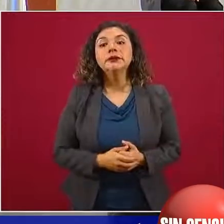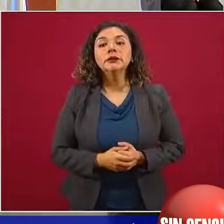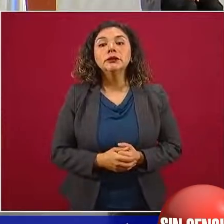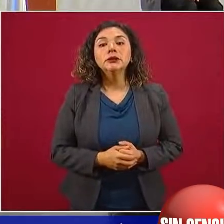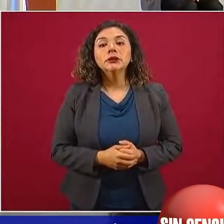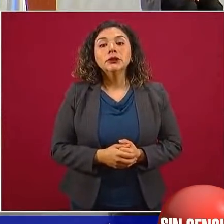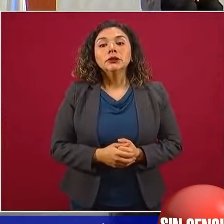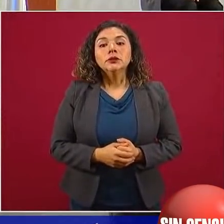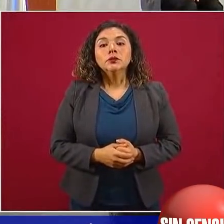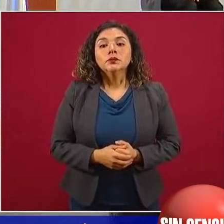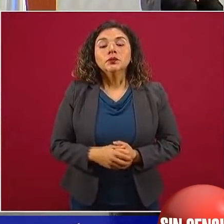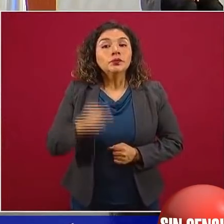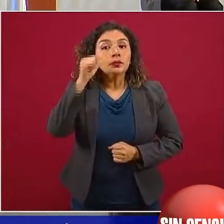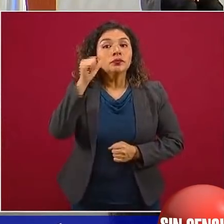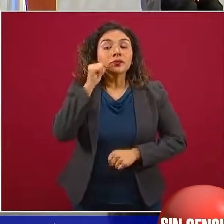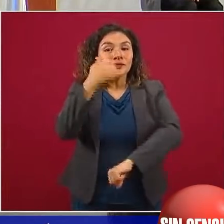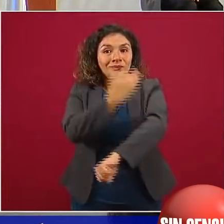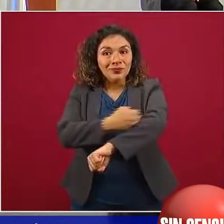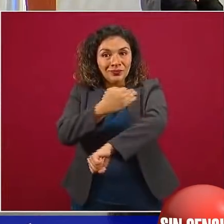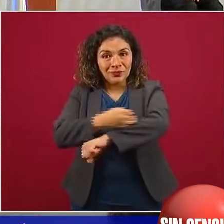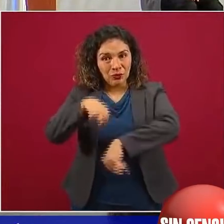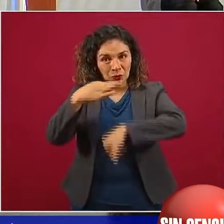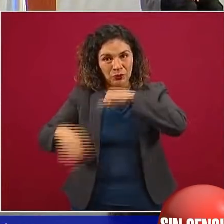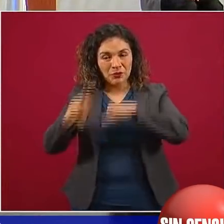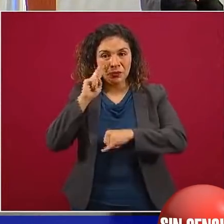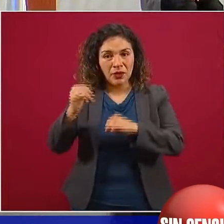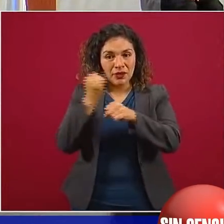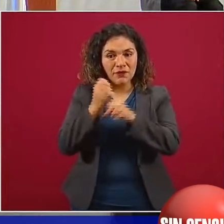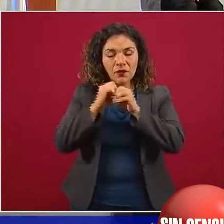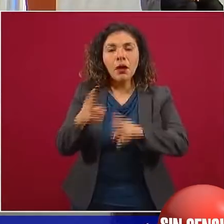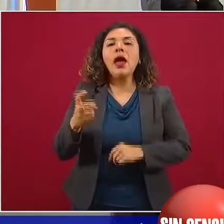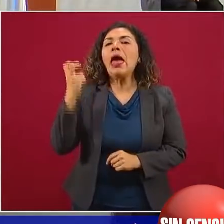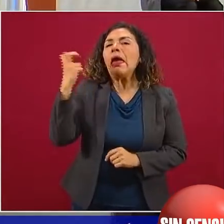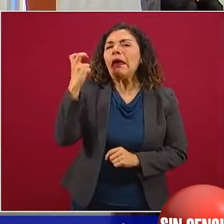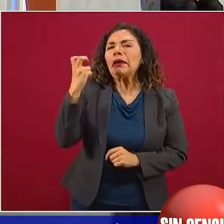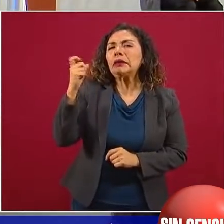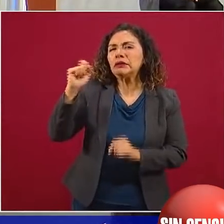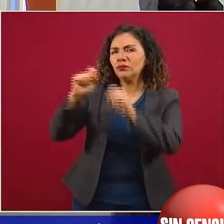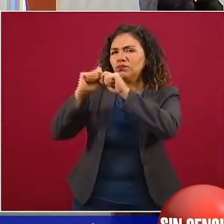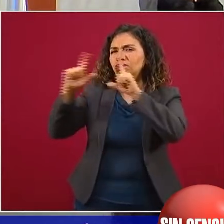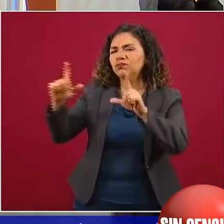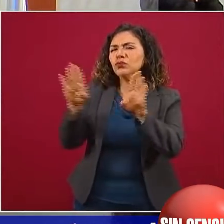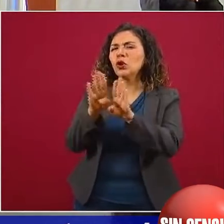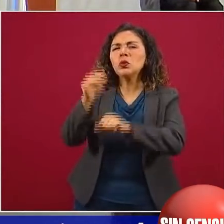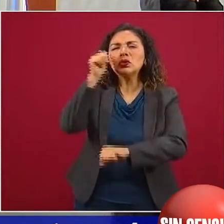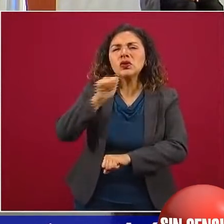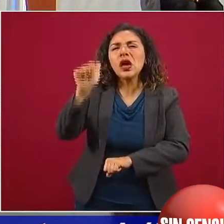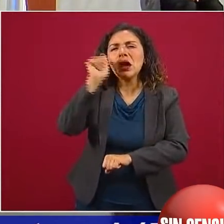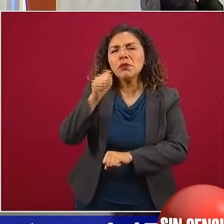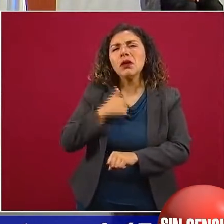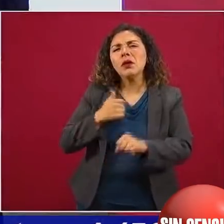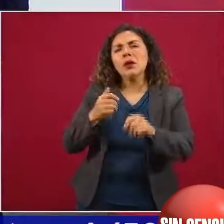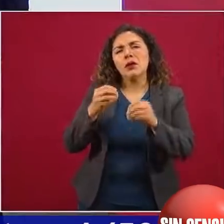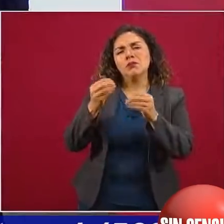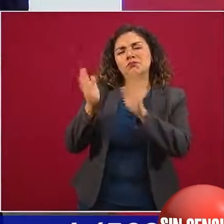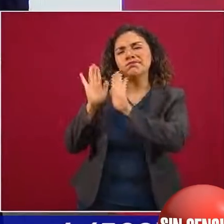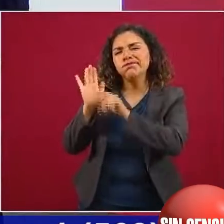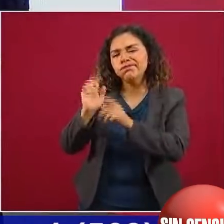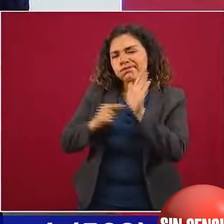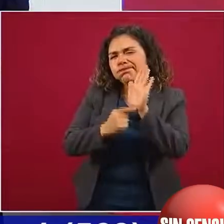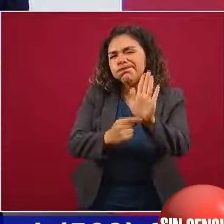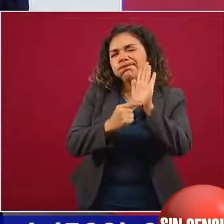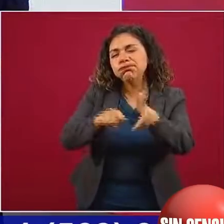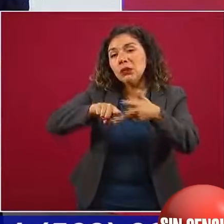el corte de ayer por la tarde, y aquí vemos en esta gráfica que hemos estado presentando periódicamente desde la